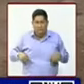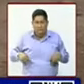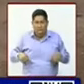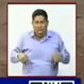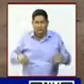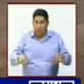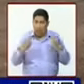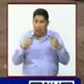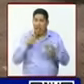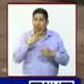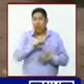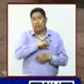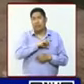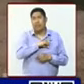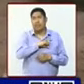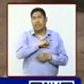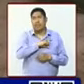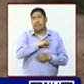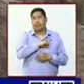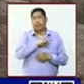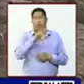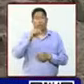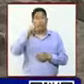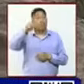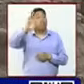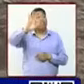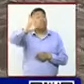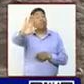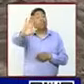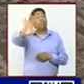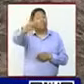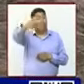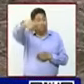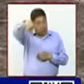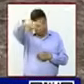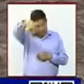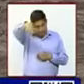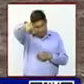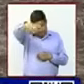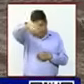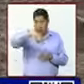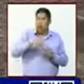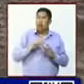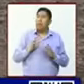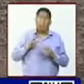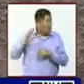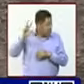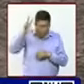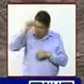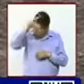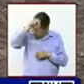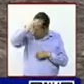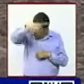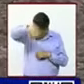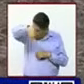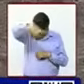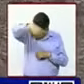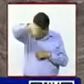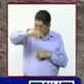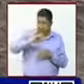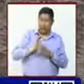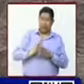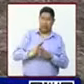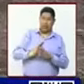lados? ¿Qué le han hecho los gendarmes? No, te hacen volver o te quitan. Así que directamente tenés que pasar cuando no está. No, supuestamente